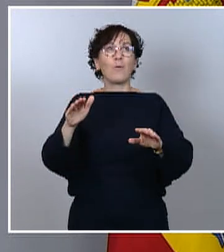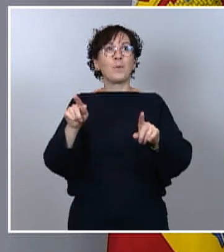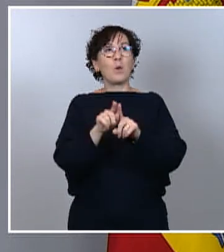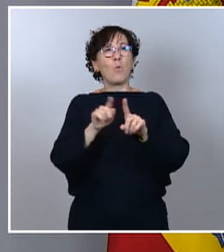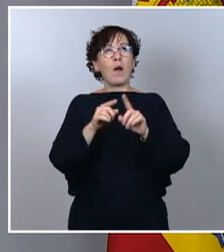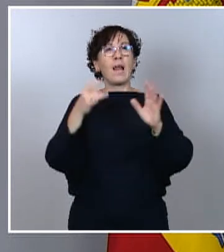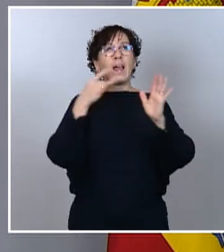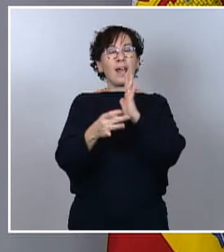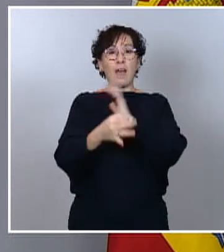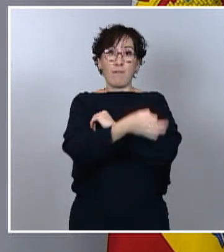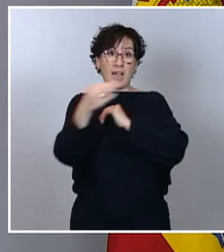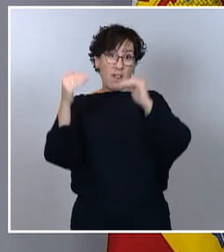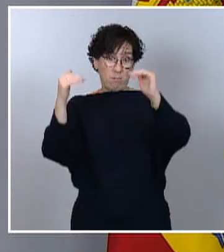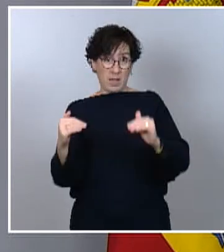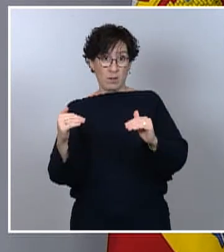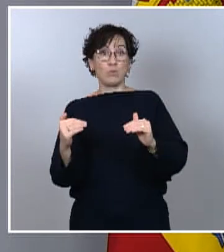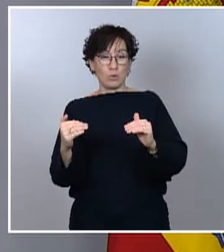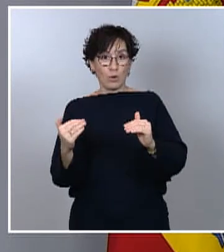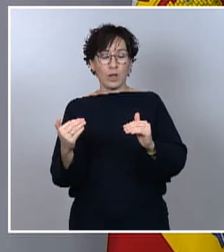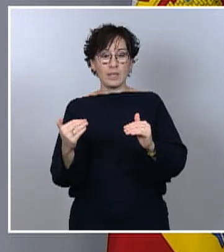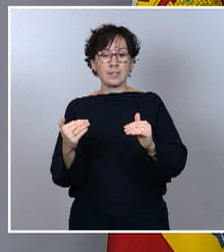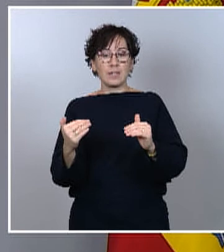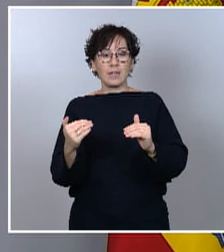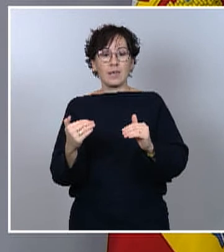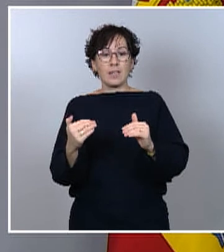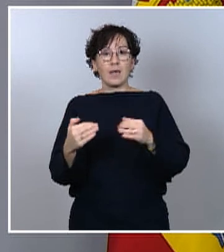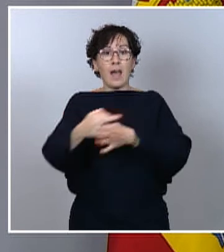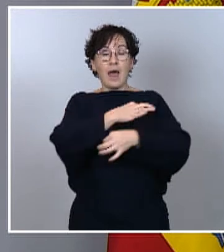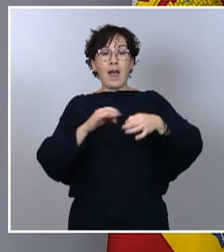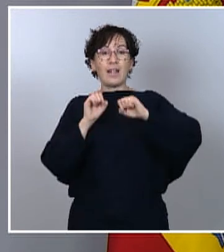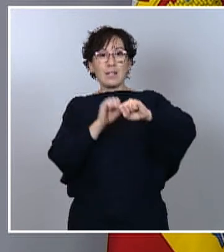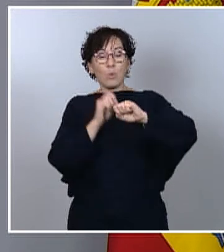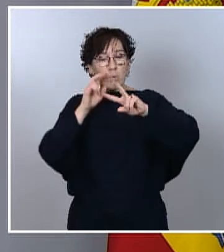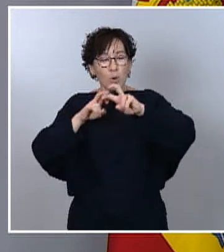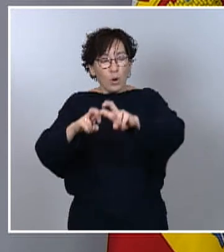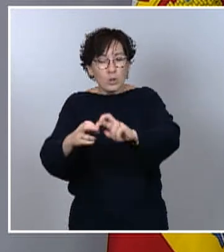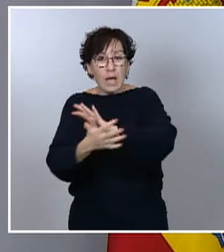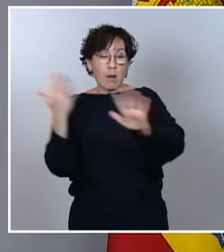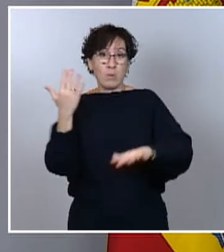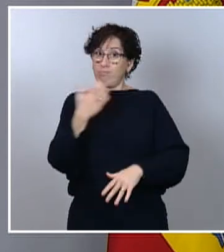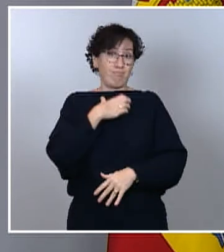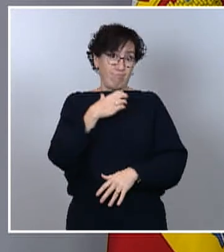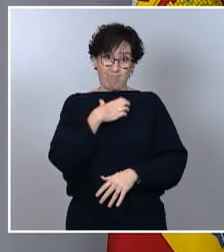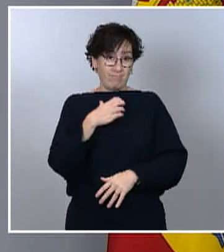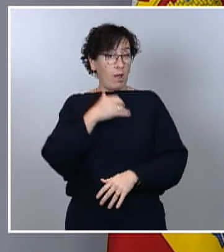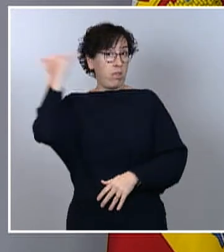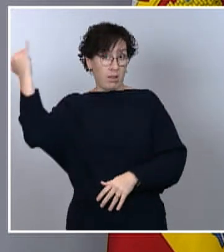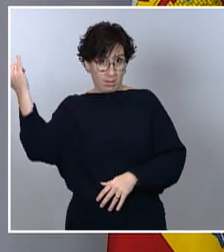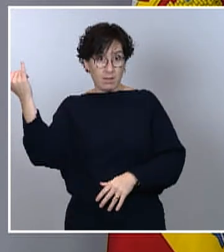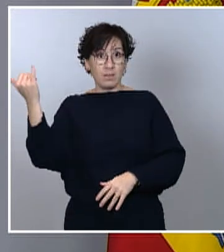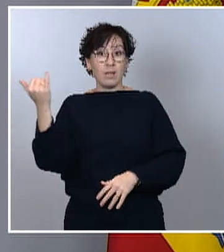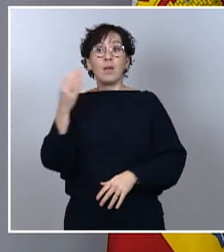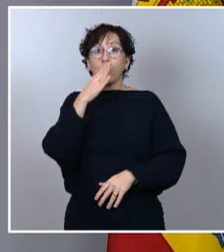tanto, cantidades o concentraciones menores de anticuerpos es posible que el test no los detecte. Por ello, los compañeros del Centro Nacional